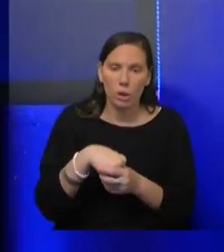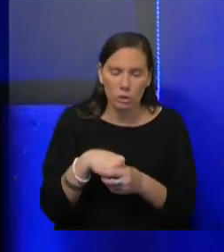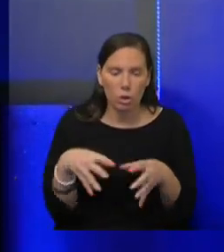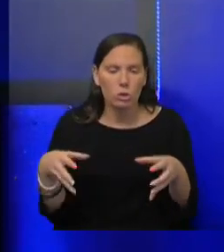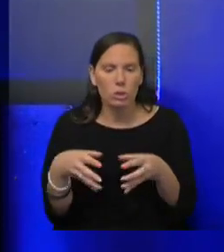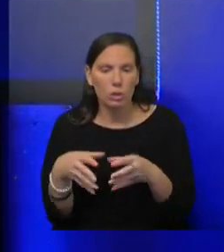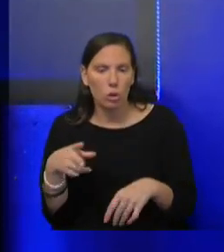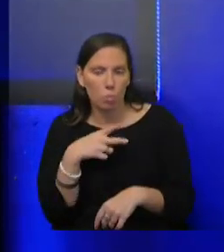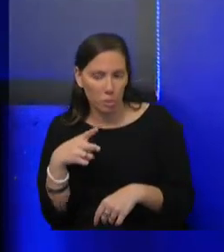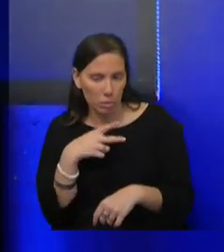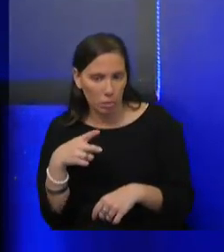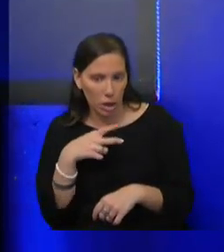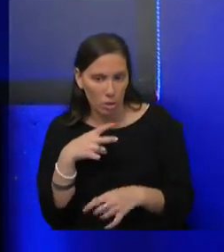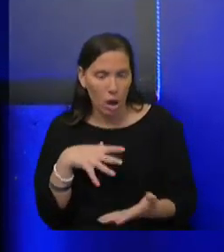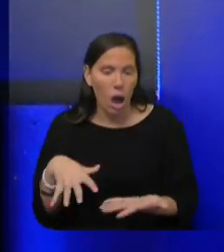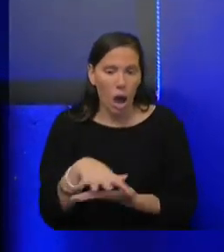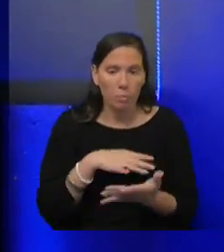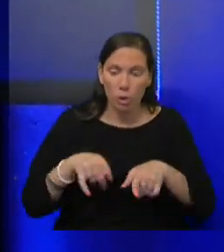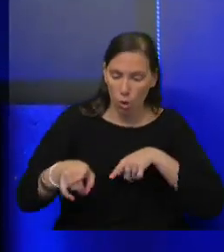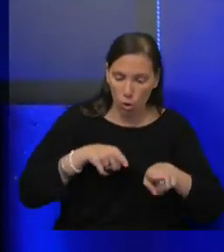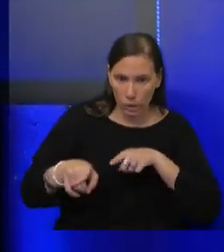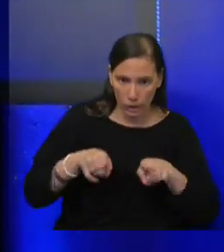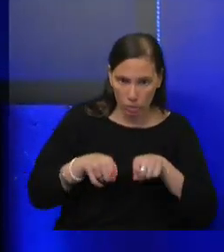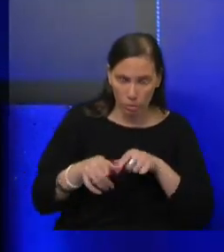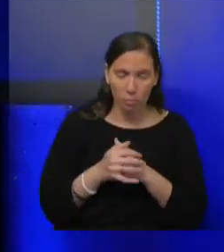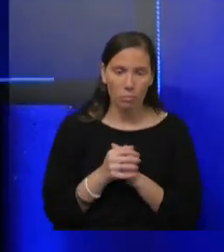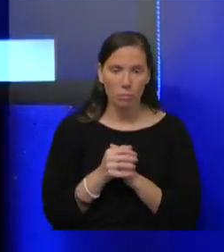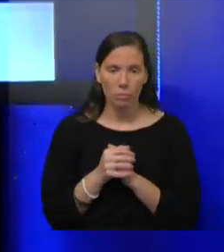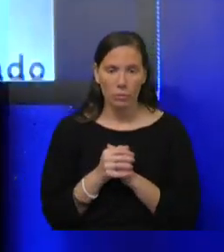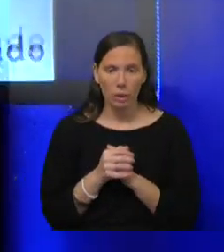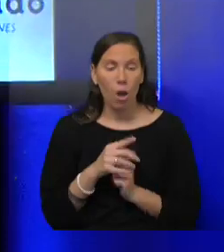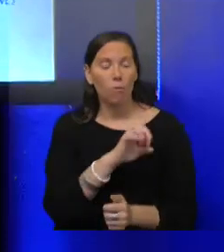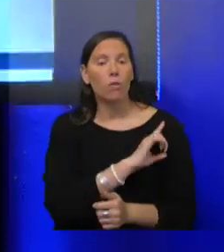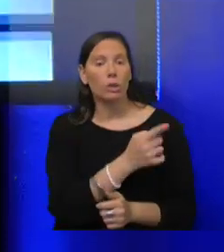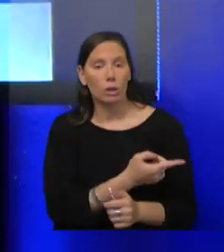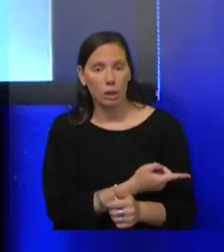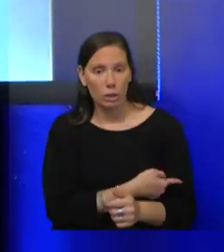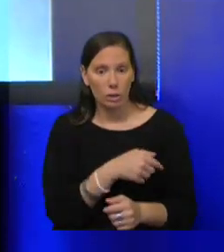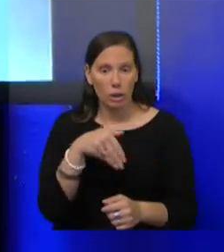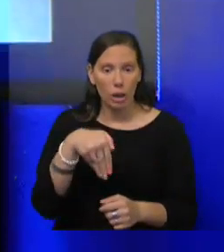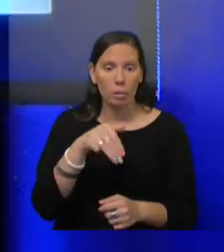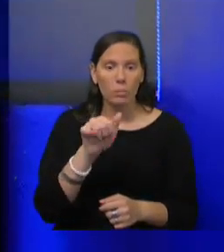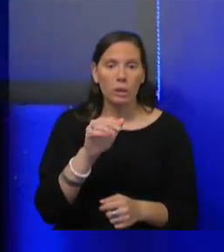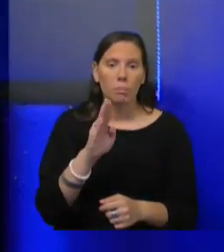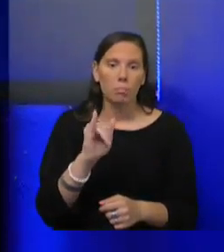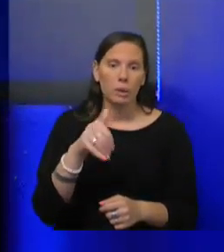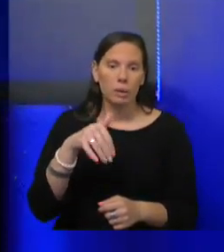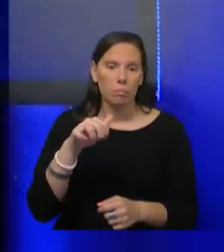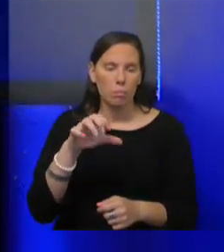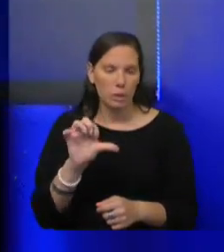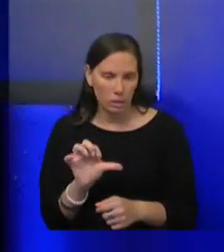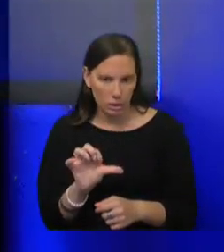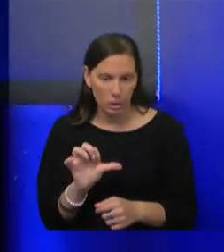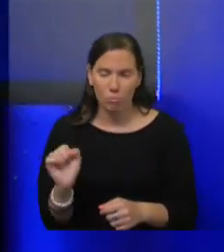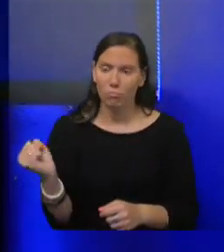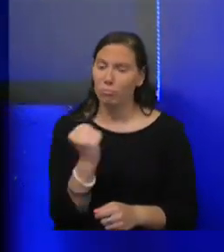a ámbitos de coordinación y conducción el fortalecimiento de las mipymes actor